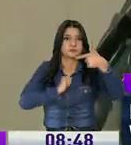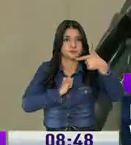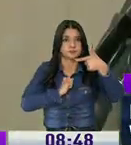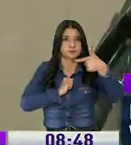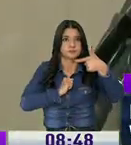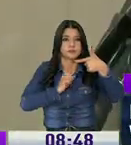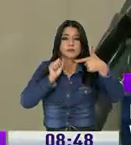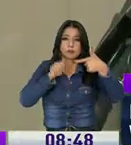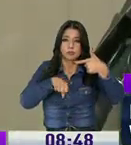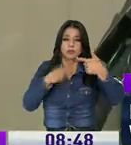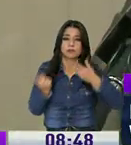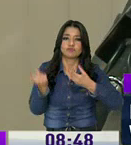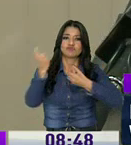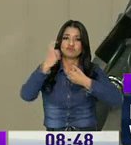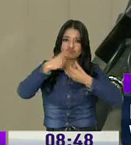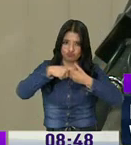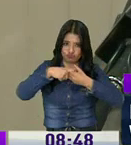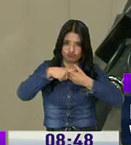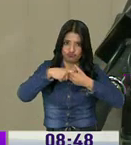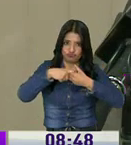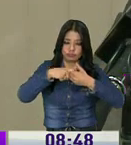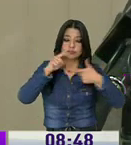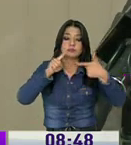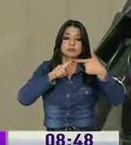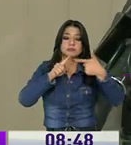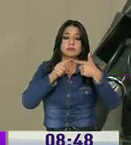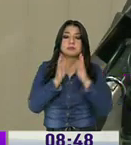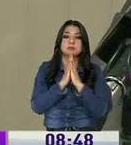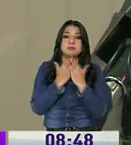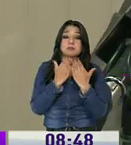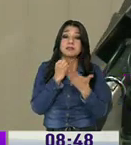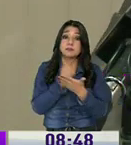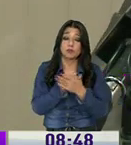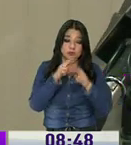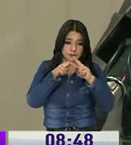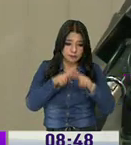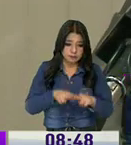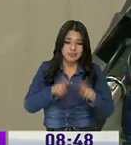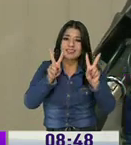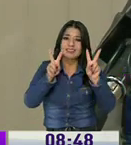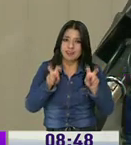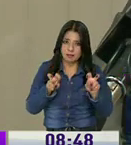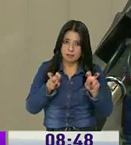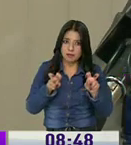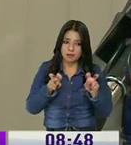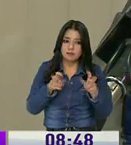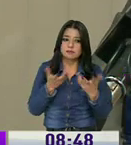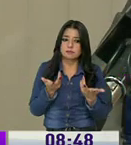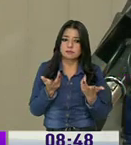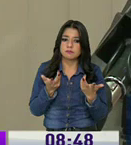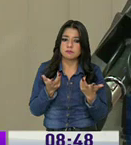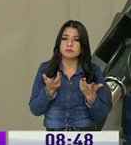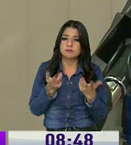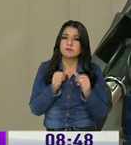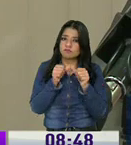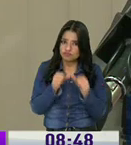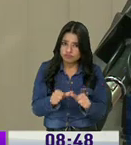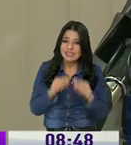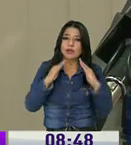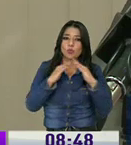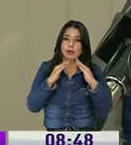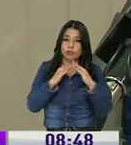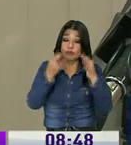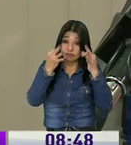que puedan inscribirse y a través del pasaporte verificar el tema de que han estado viviendo en el